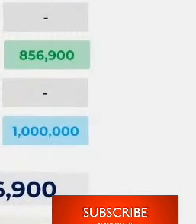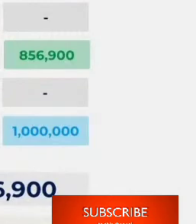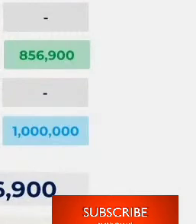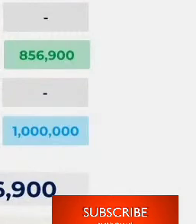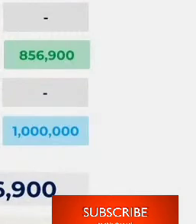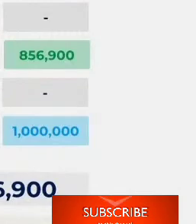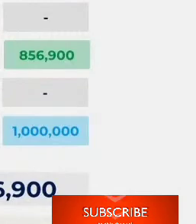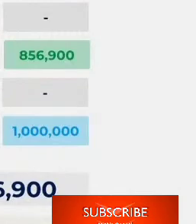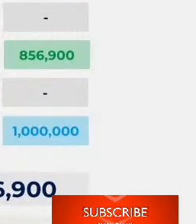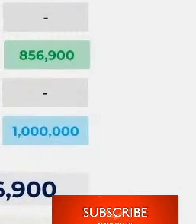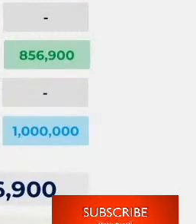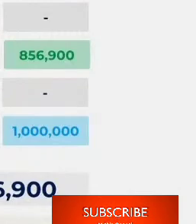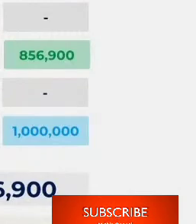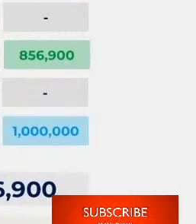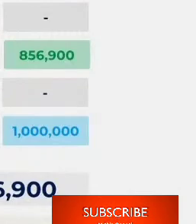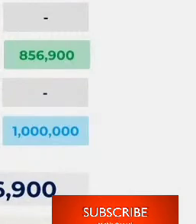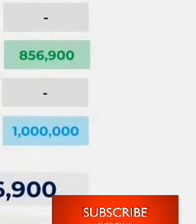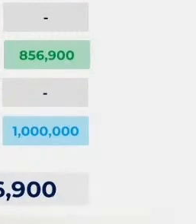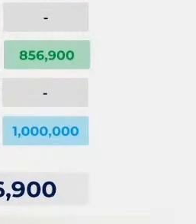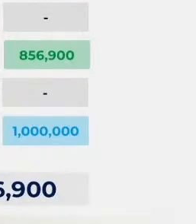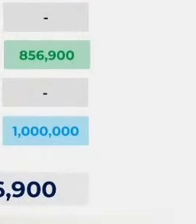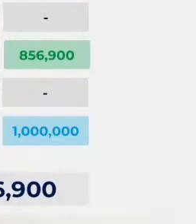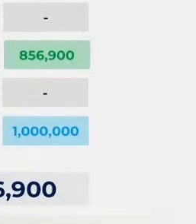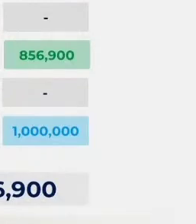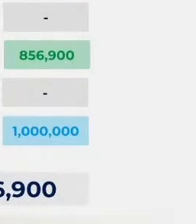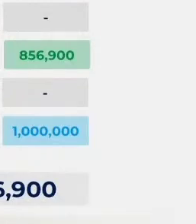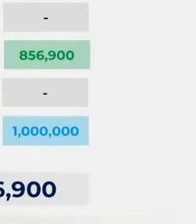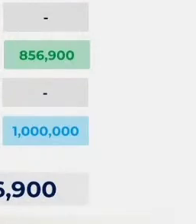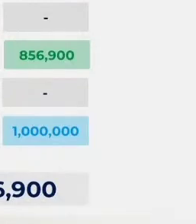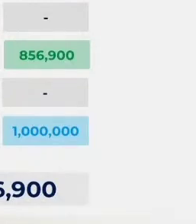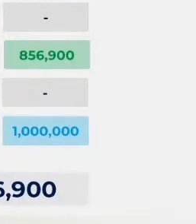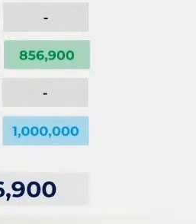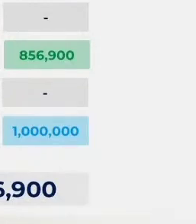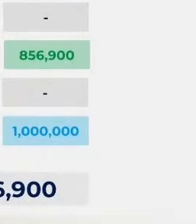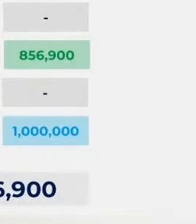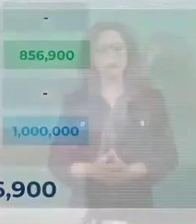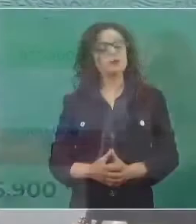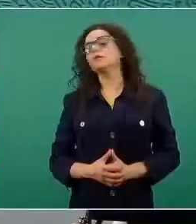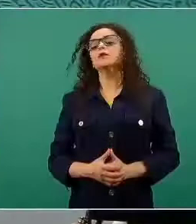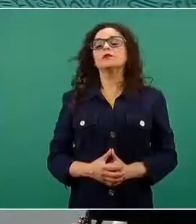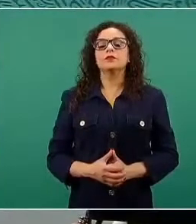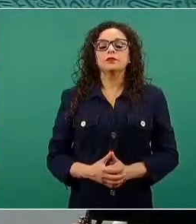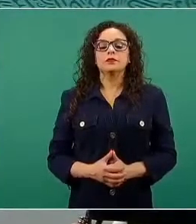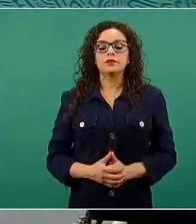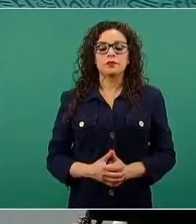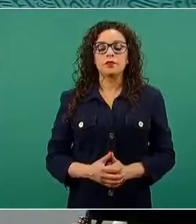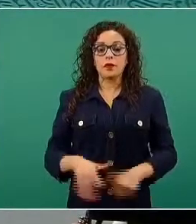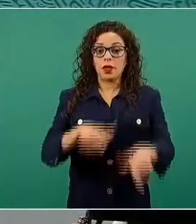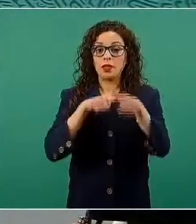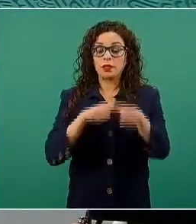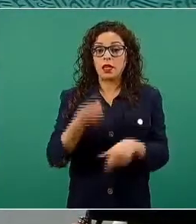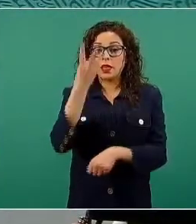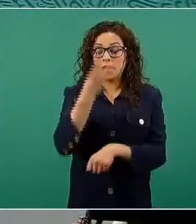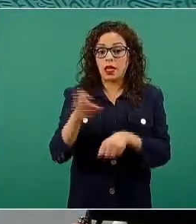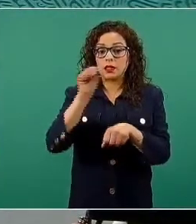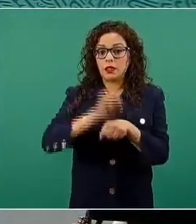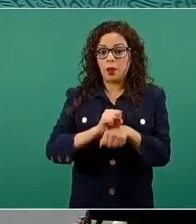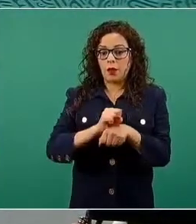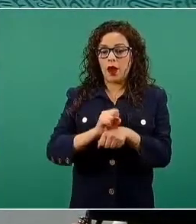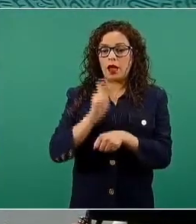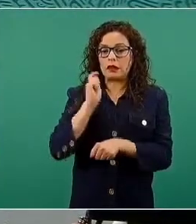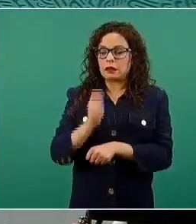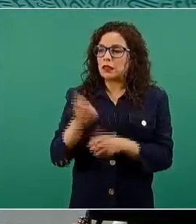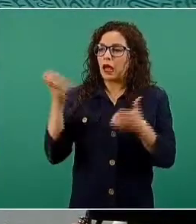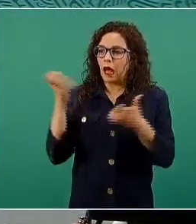los elementos administrativos que se requerían en la Unión Europea, que llevaban hasta 3 semanas de tiempo de proceso.